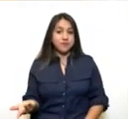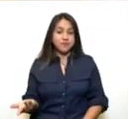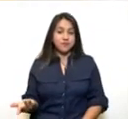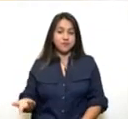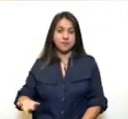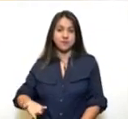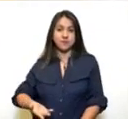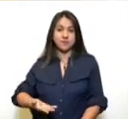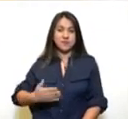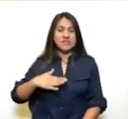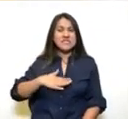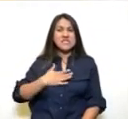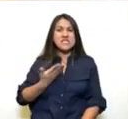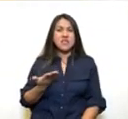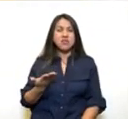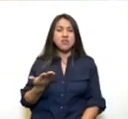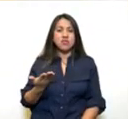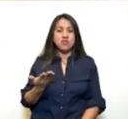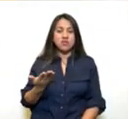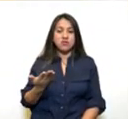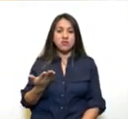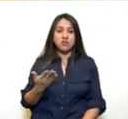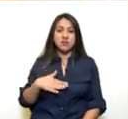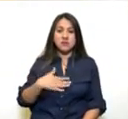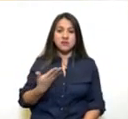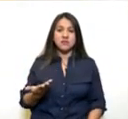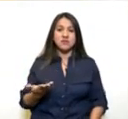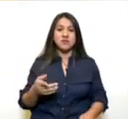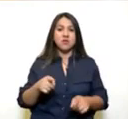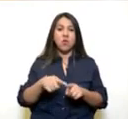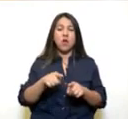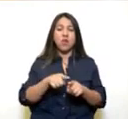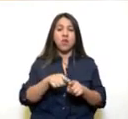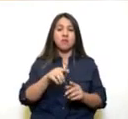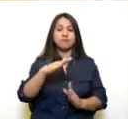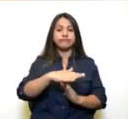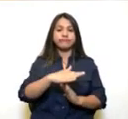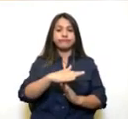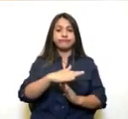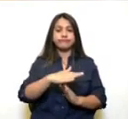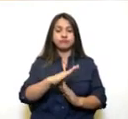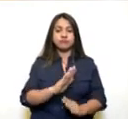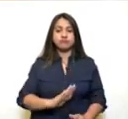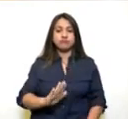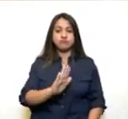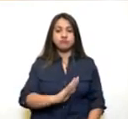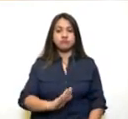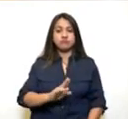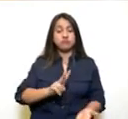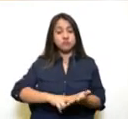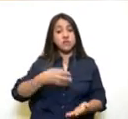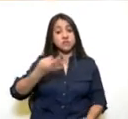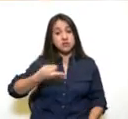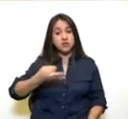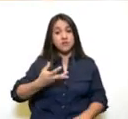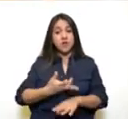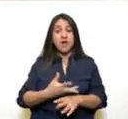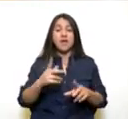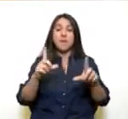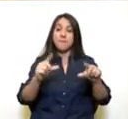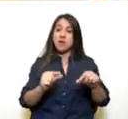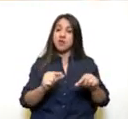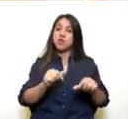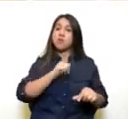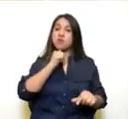yo siento que el que se ha estancado es cierto hoy día hay menos pobreza